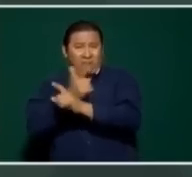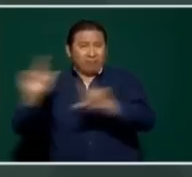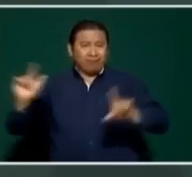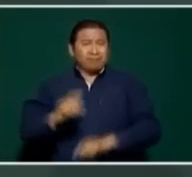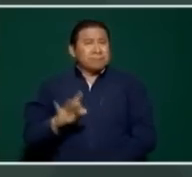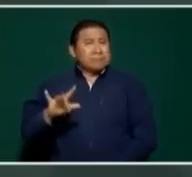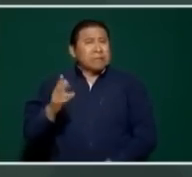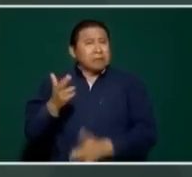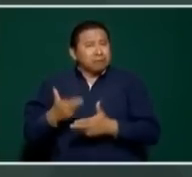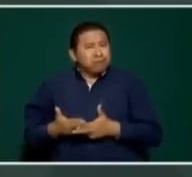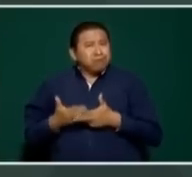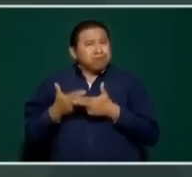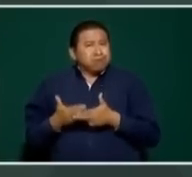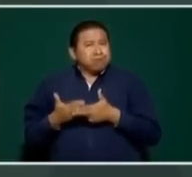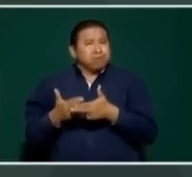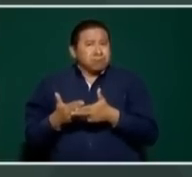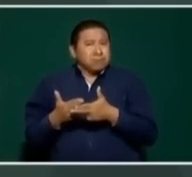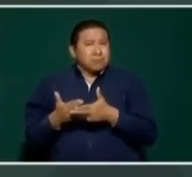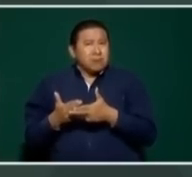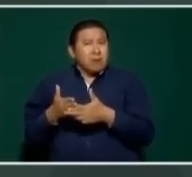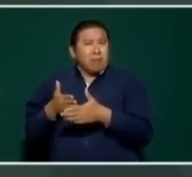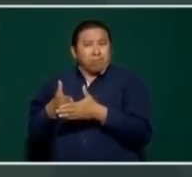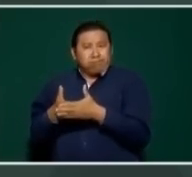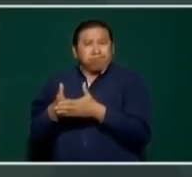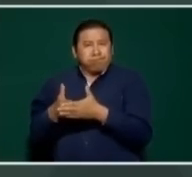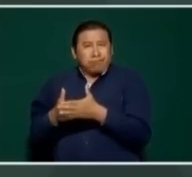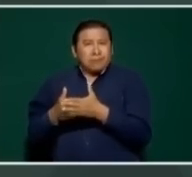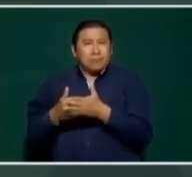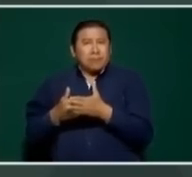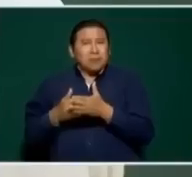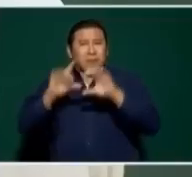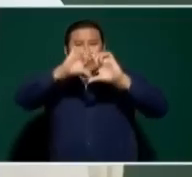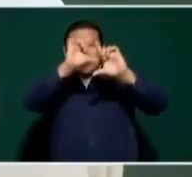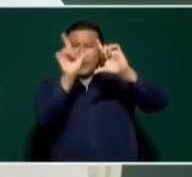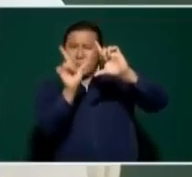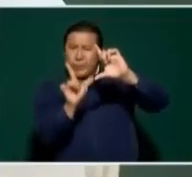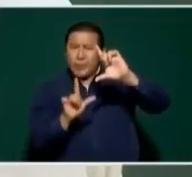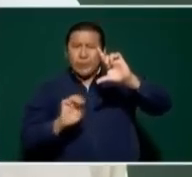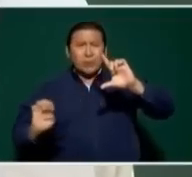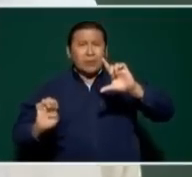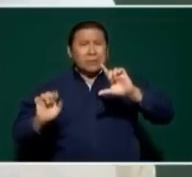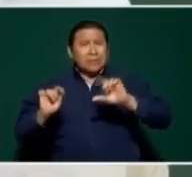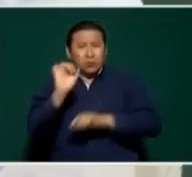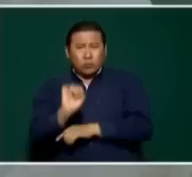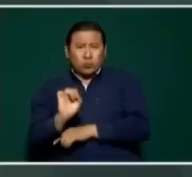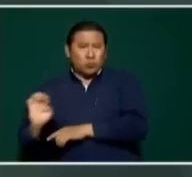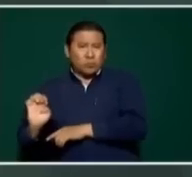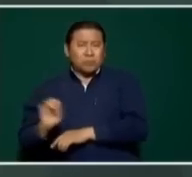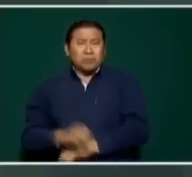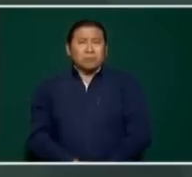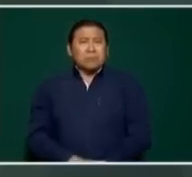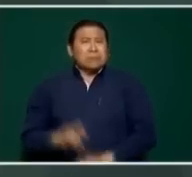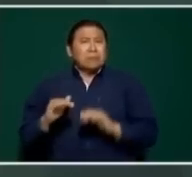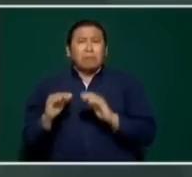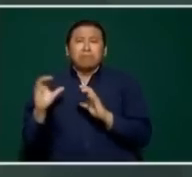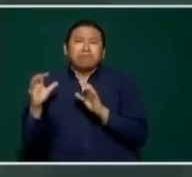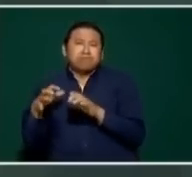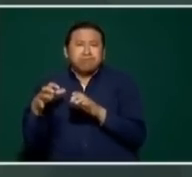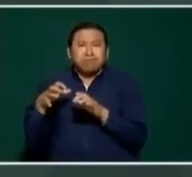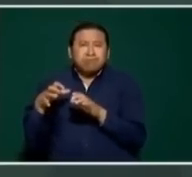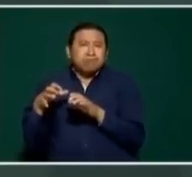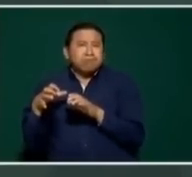se mantuvo estancado el sureste, el sur-sureste, sin